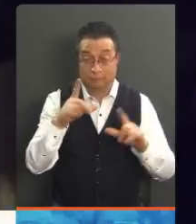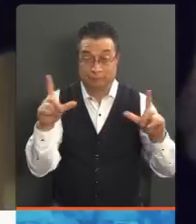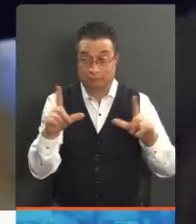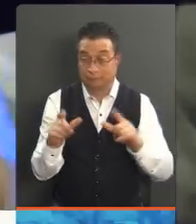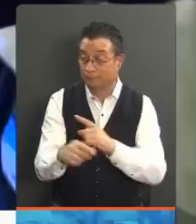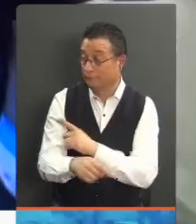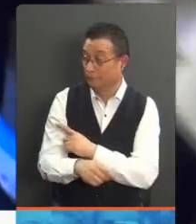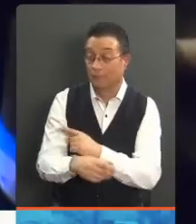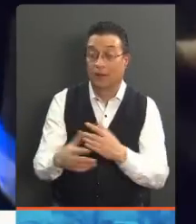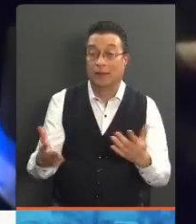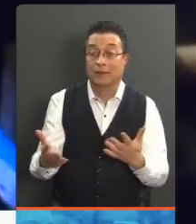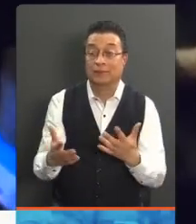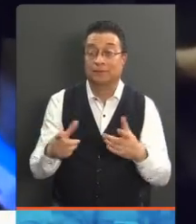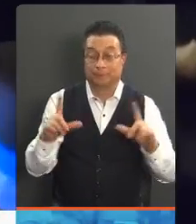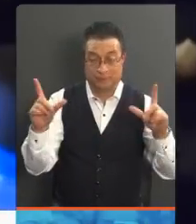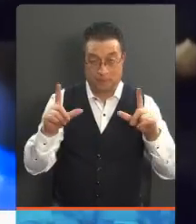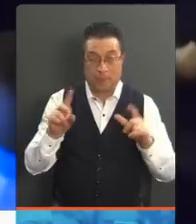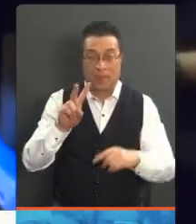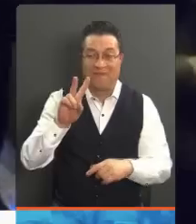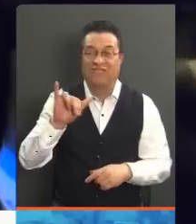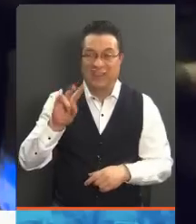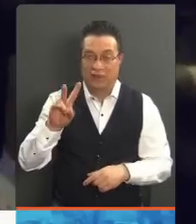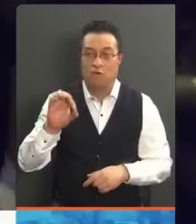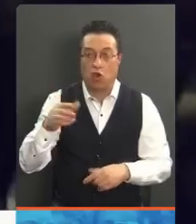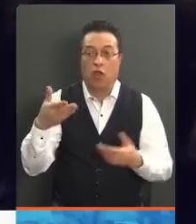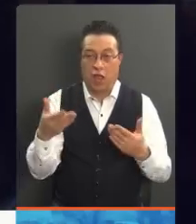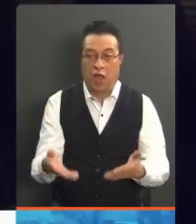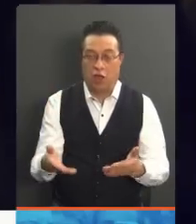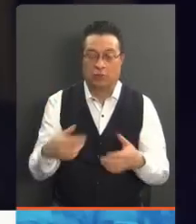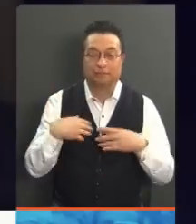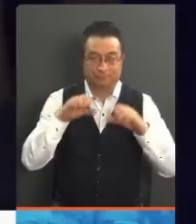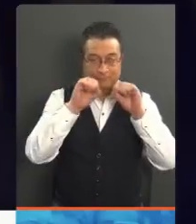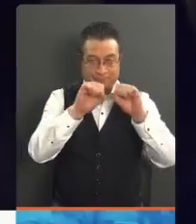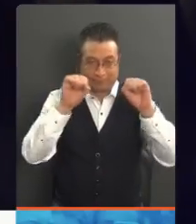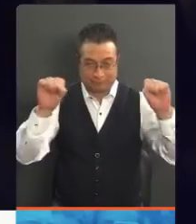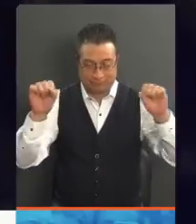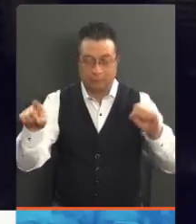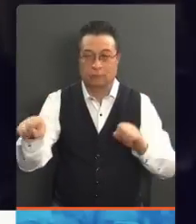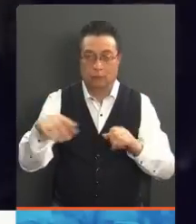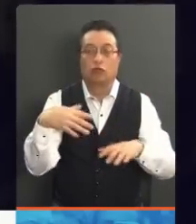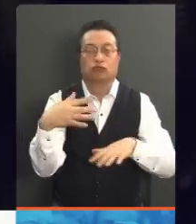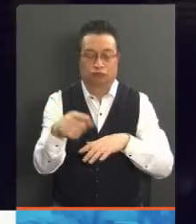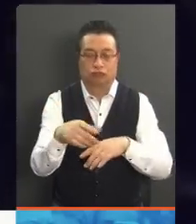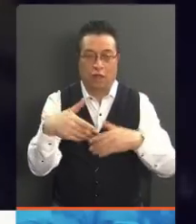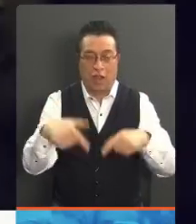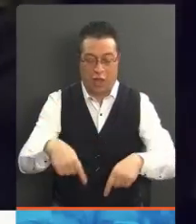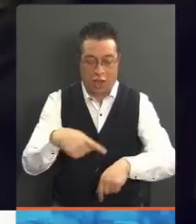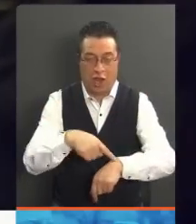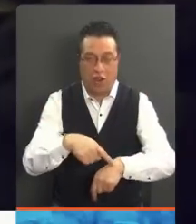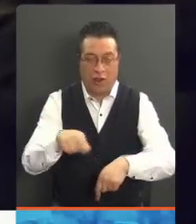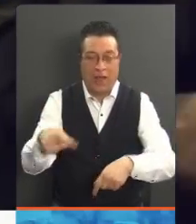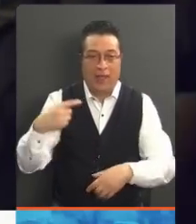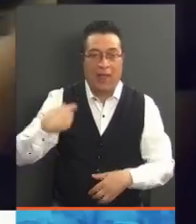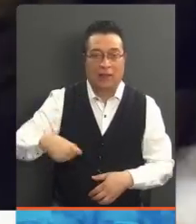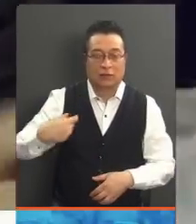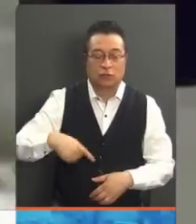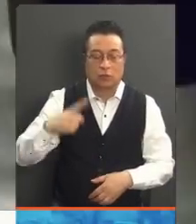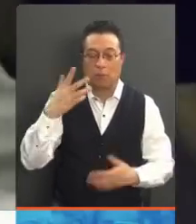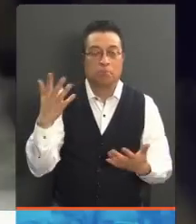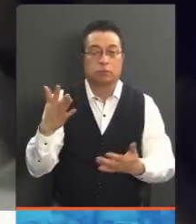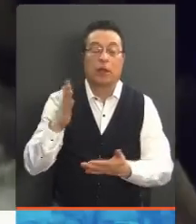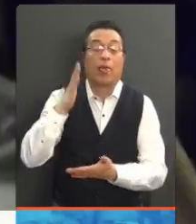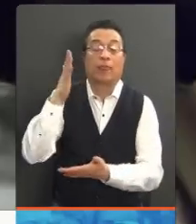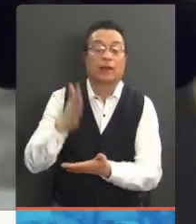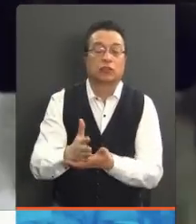son imágenes en vivo que estamos recibiendo de las manifestaciones que se están produciendo a esta hora en Estados Unidos ante la decisión de